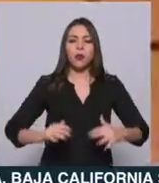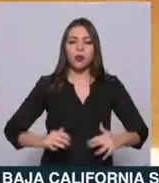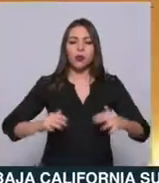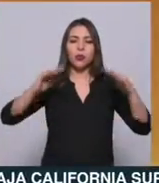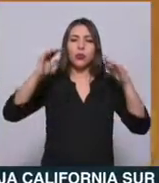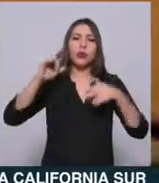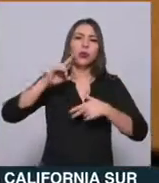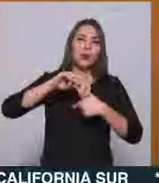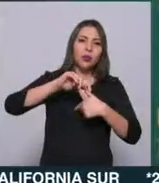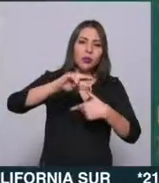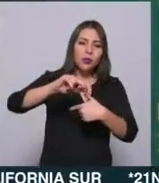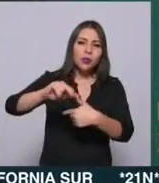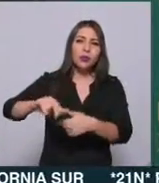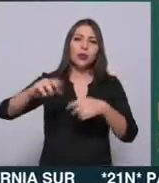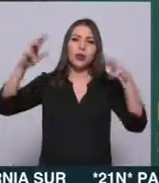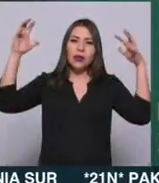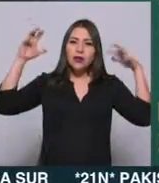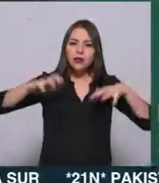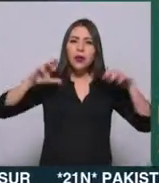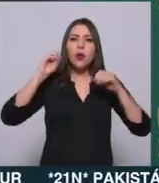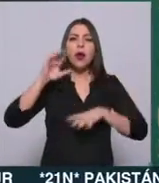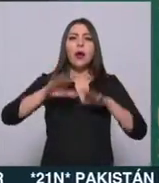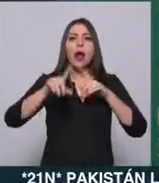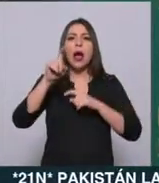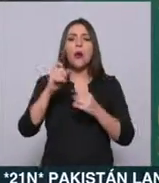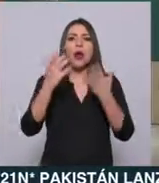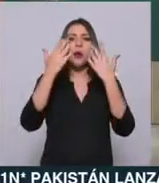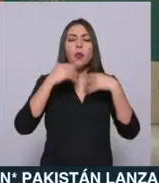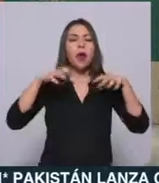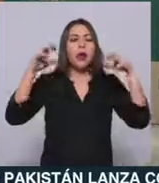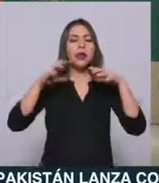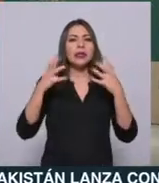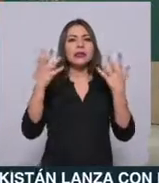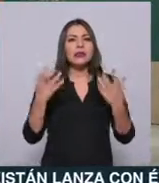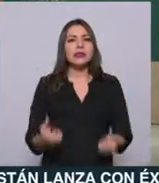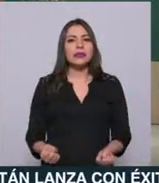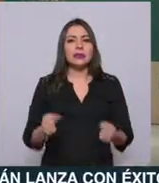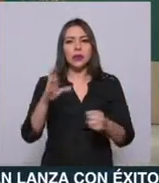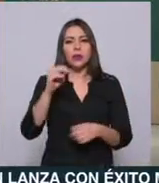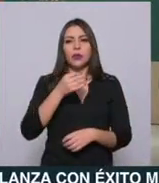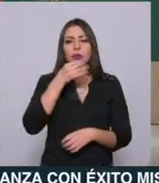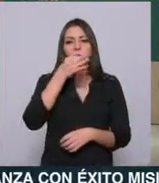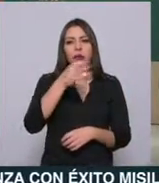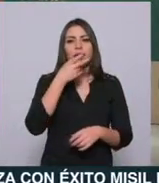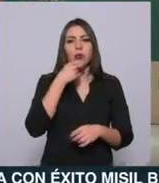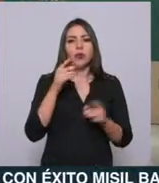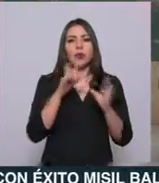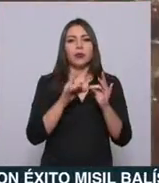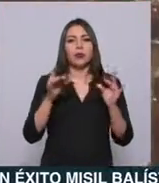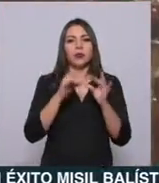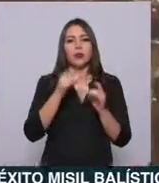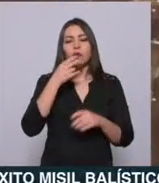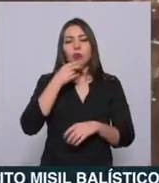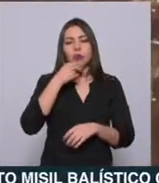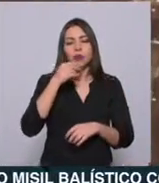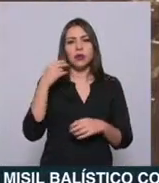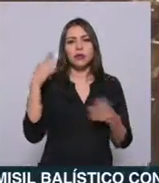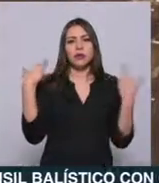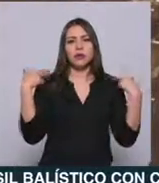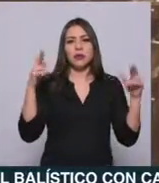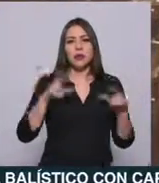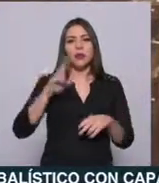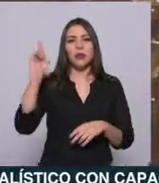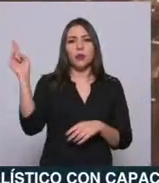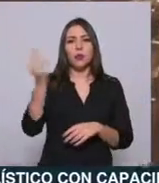sequías, subrayó el doctor Polioptro Martínez Austria, catedrático de la Universidad de las Américas Puebla. Hay